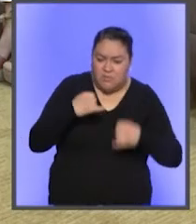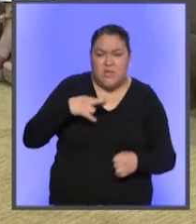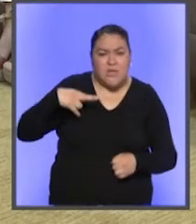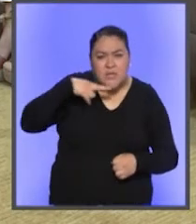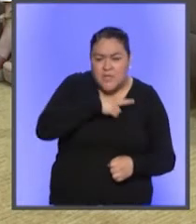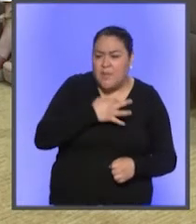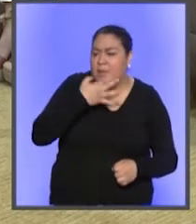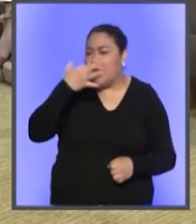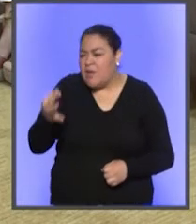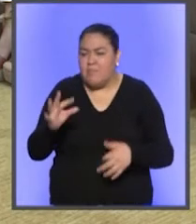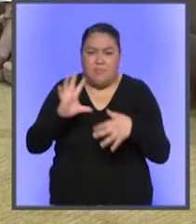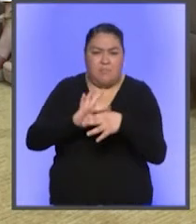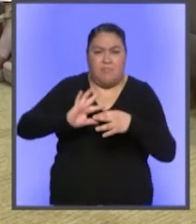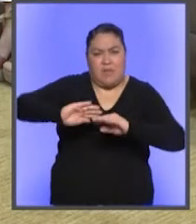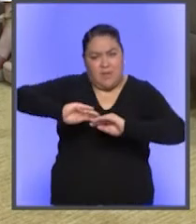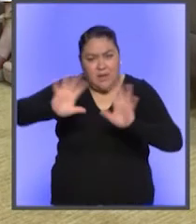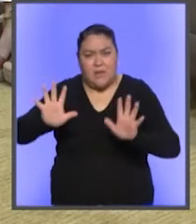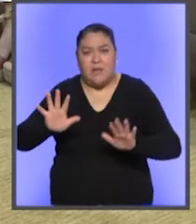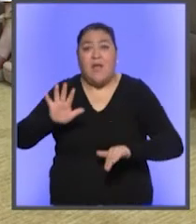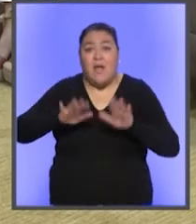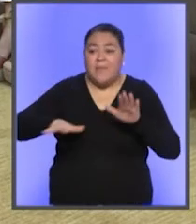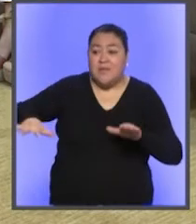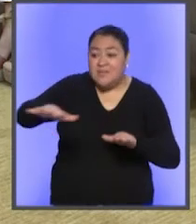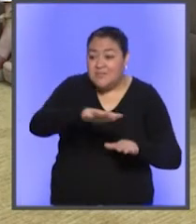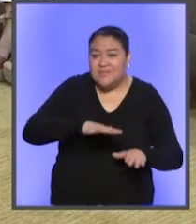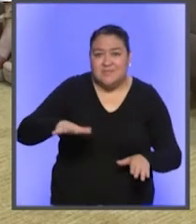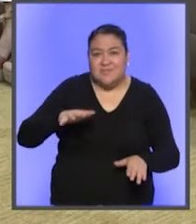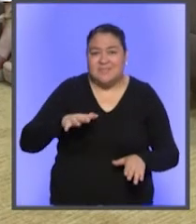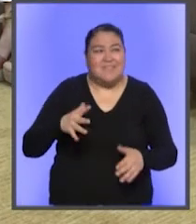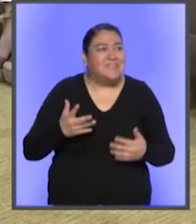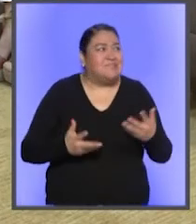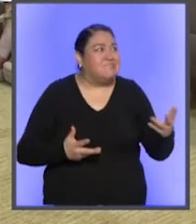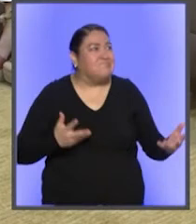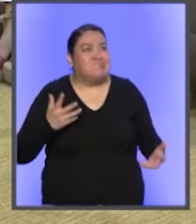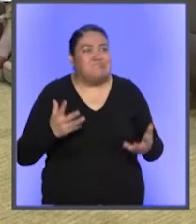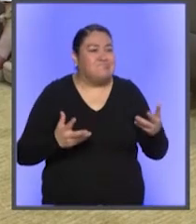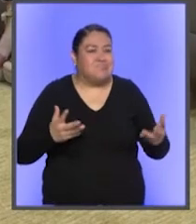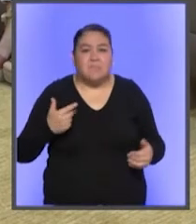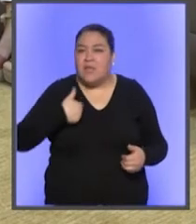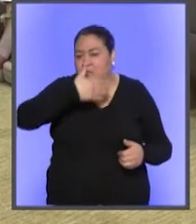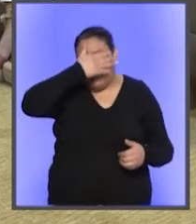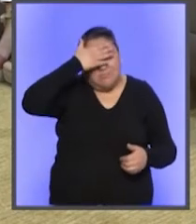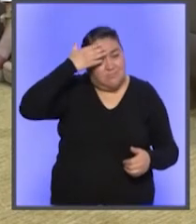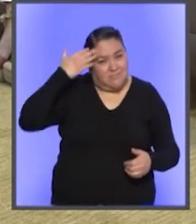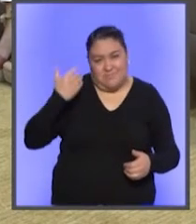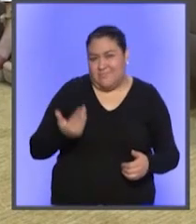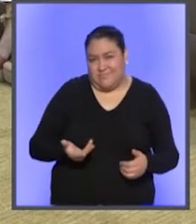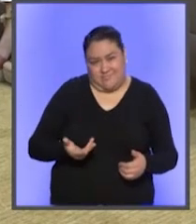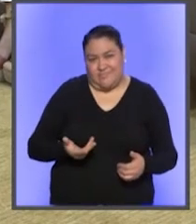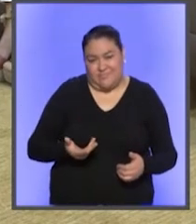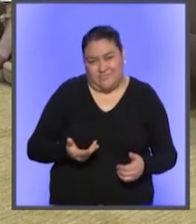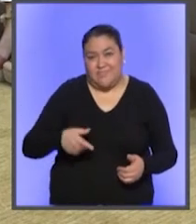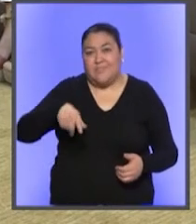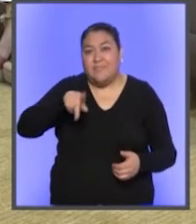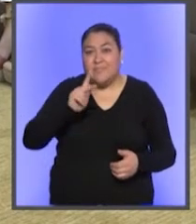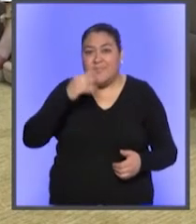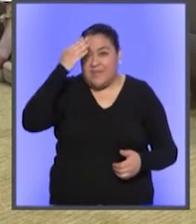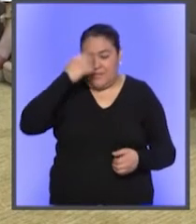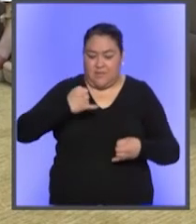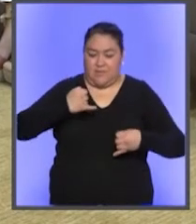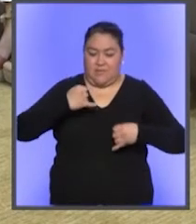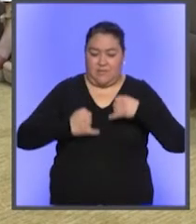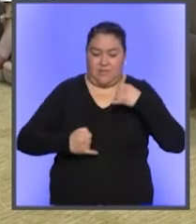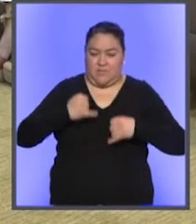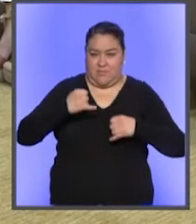sencillos y formados porque muchas veces ellos no conocen las distancias y creo que fue muy importante la presencia de